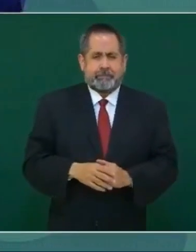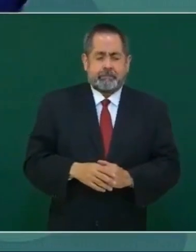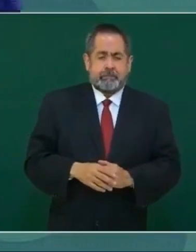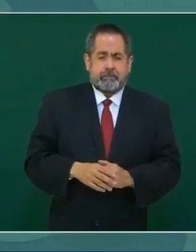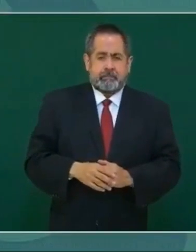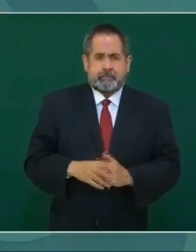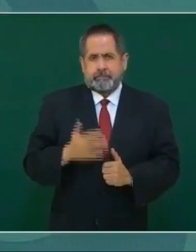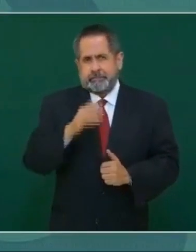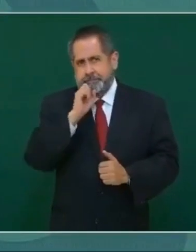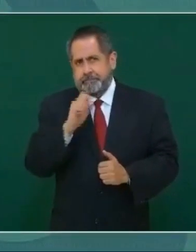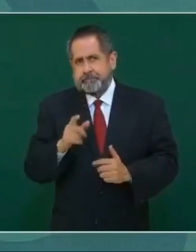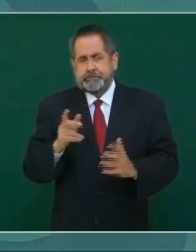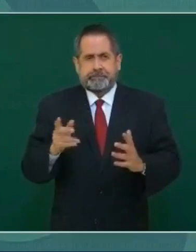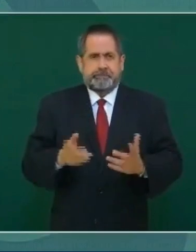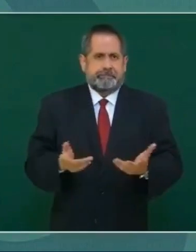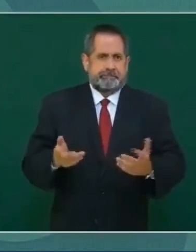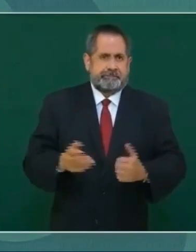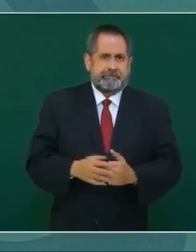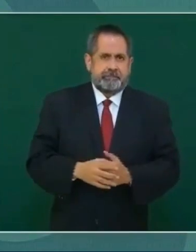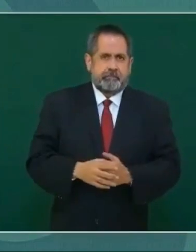Y además,